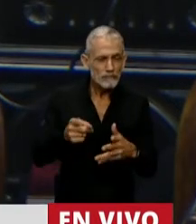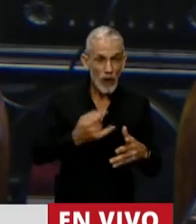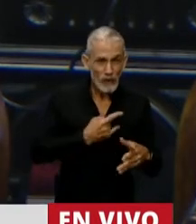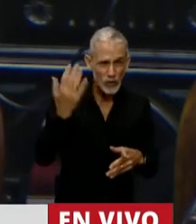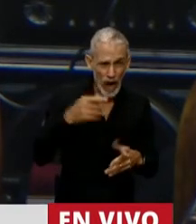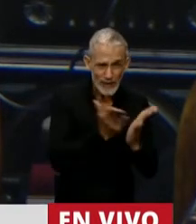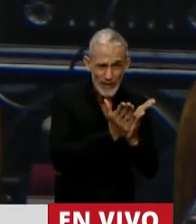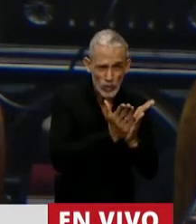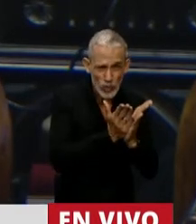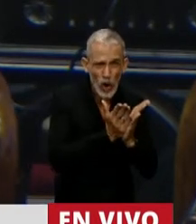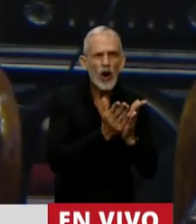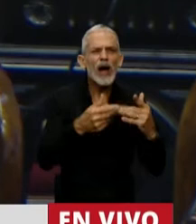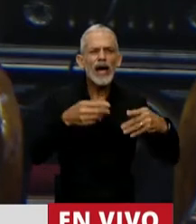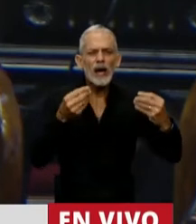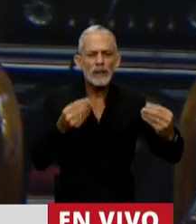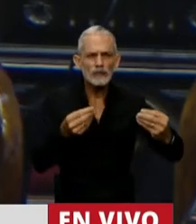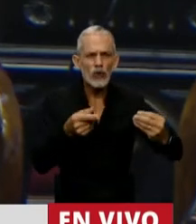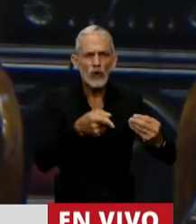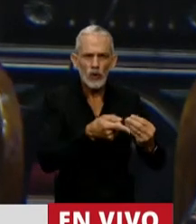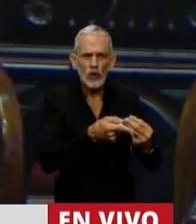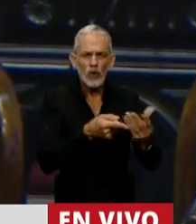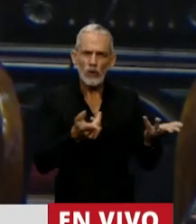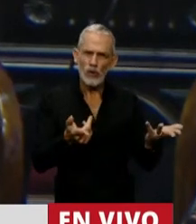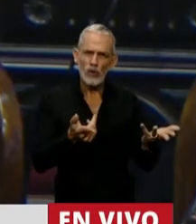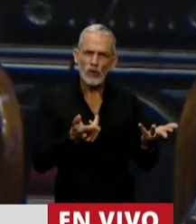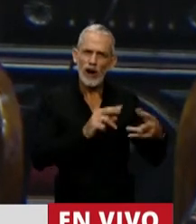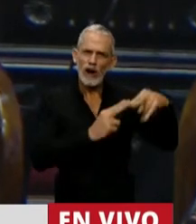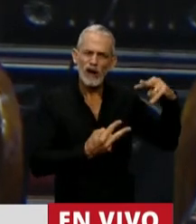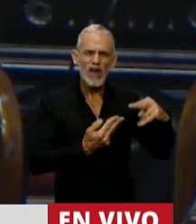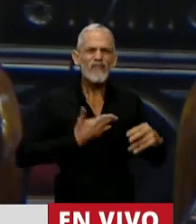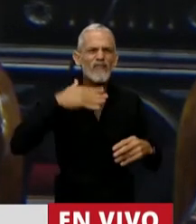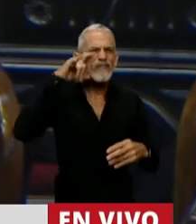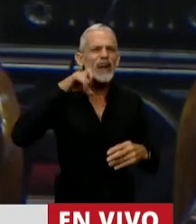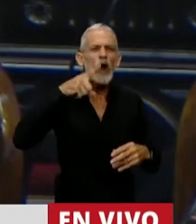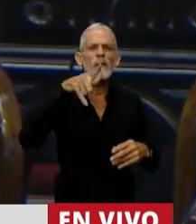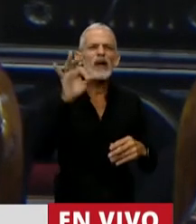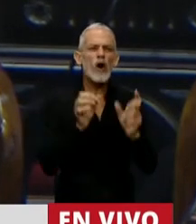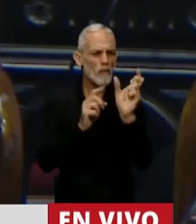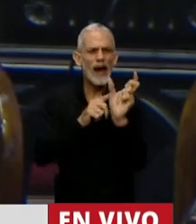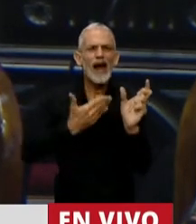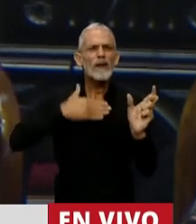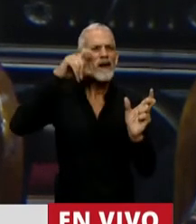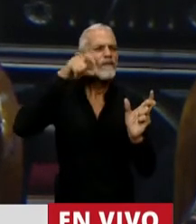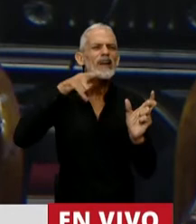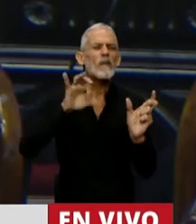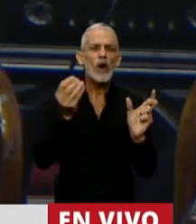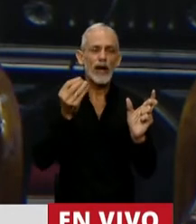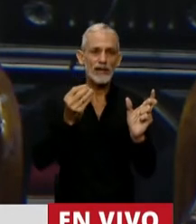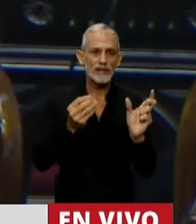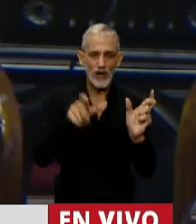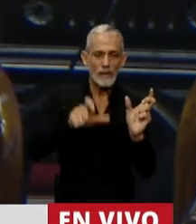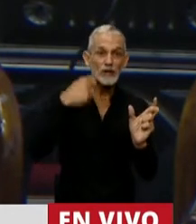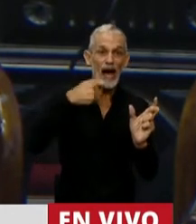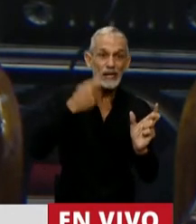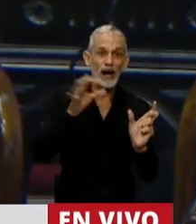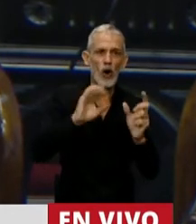facultad, por delante esas materias. Dijo que era un fenómeno. ¿Saben lo que es un fenómeno? Una persona, animal